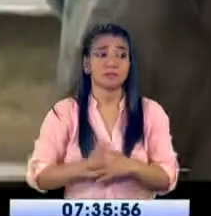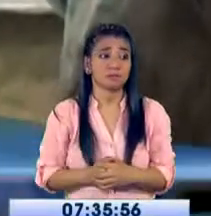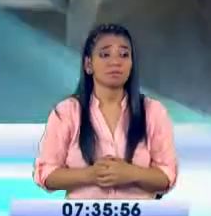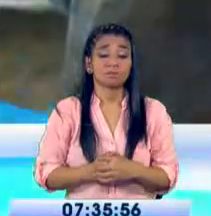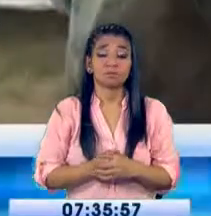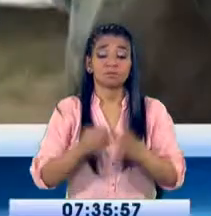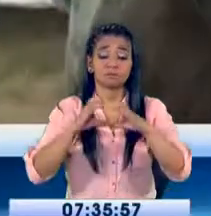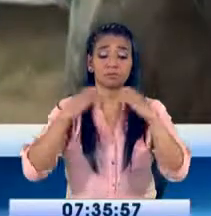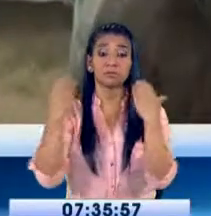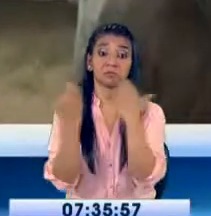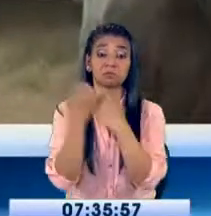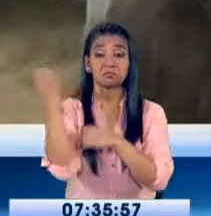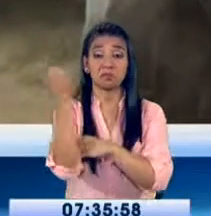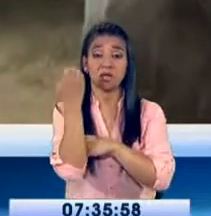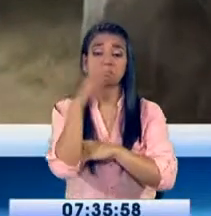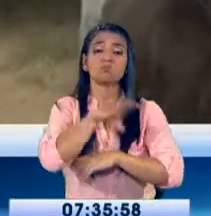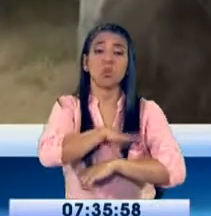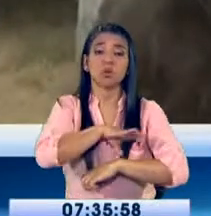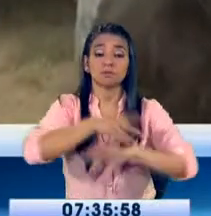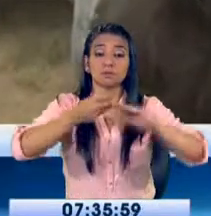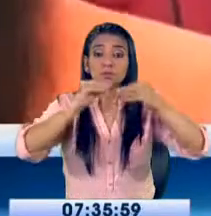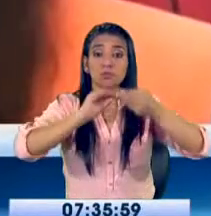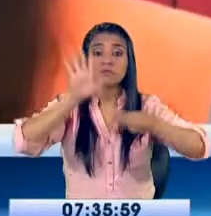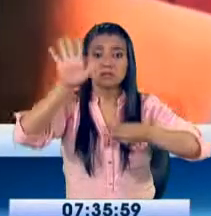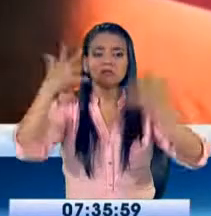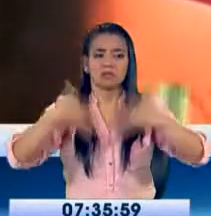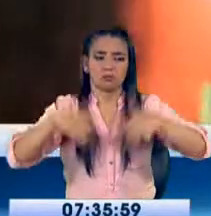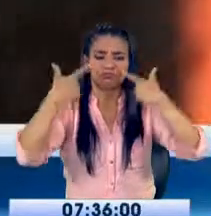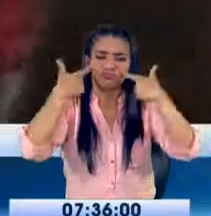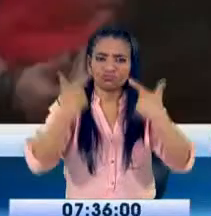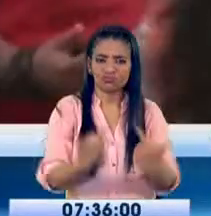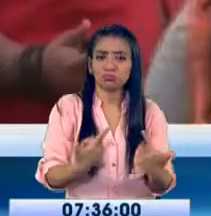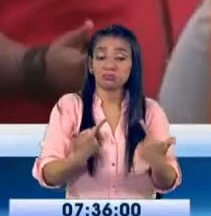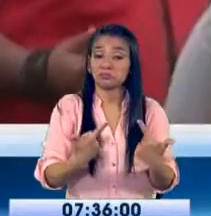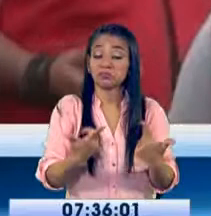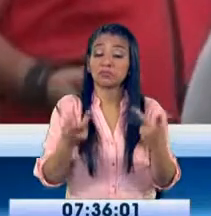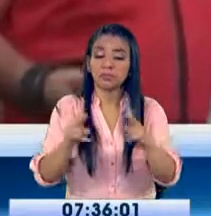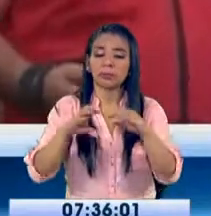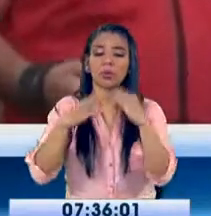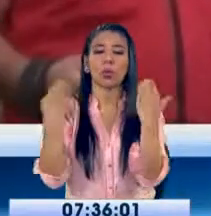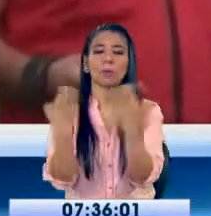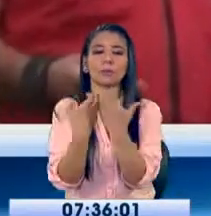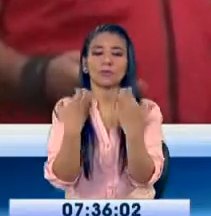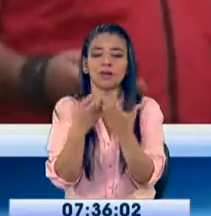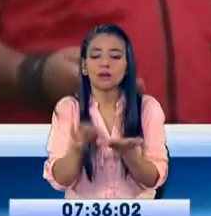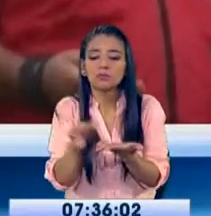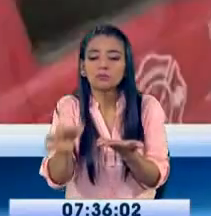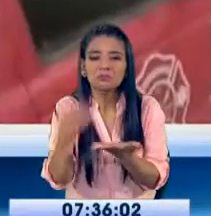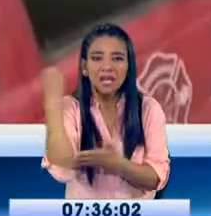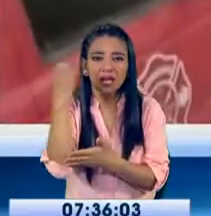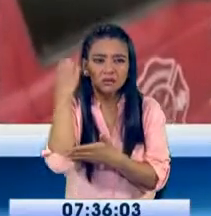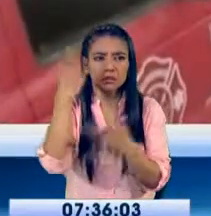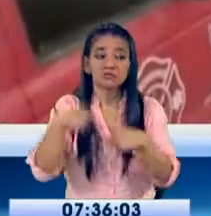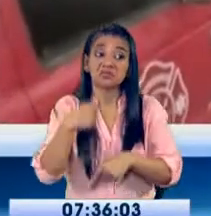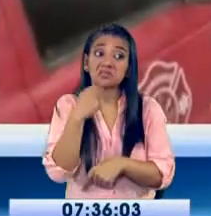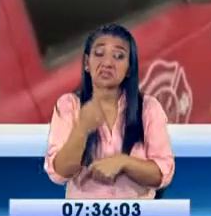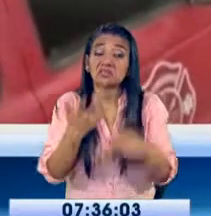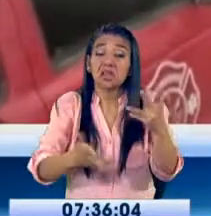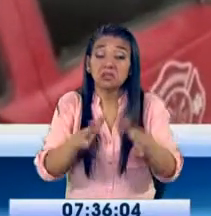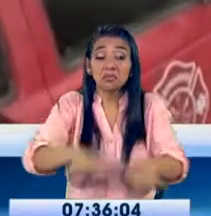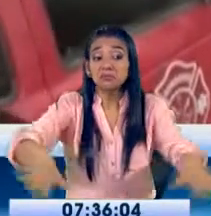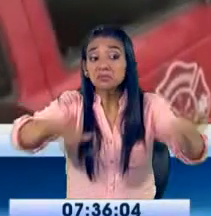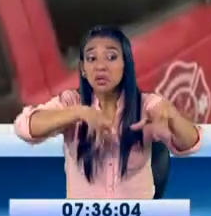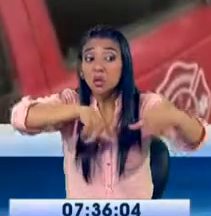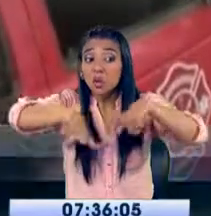5 del COE provincial permanece vigilante de la situación, mientras que el COE cantonal no descarta declarar en estado de